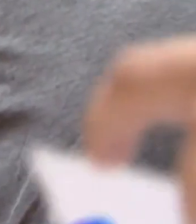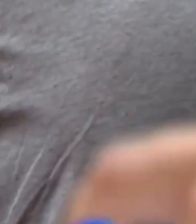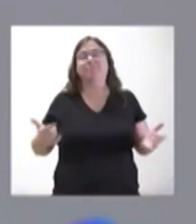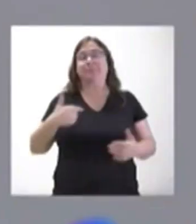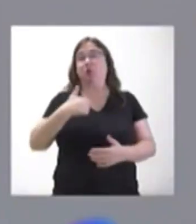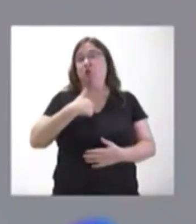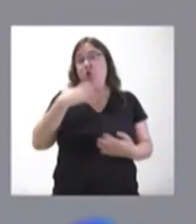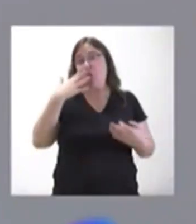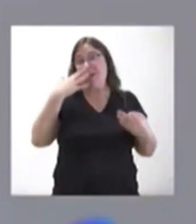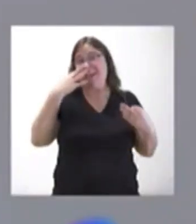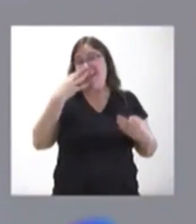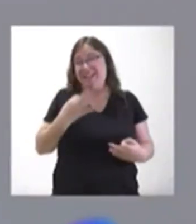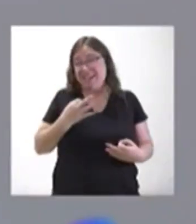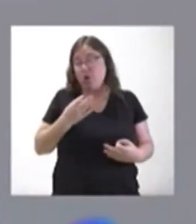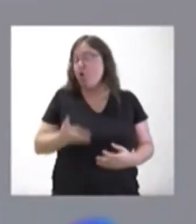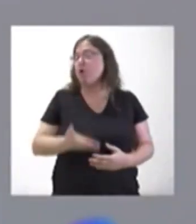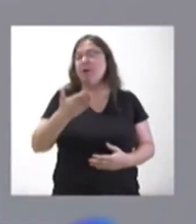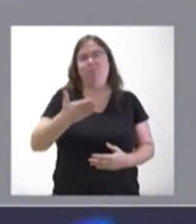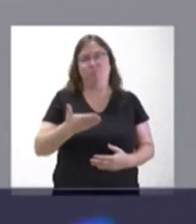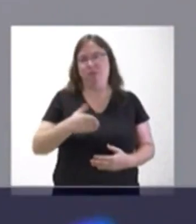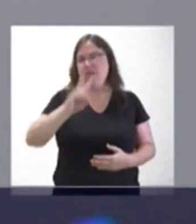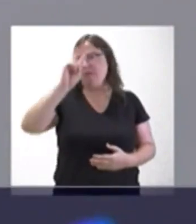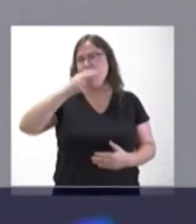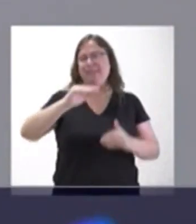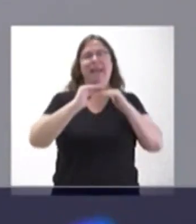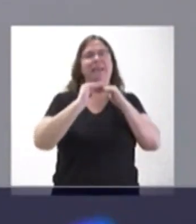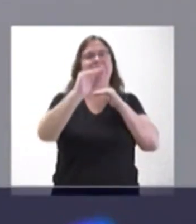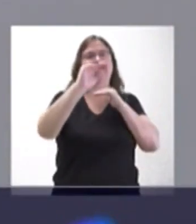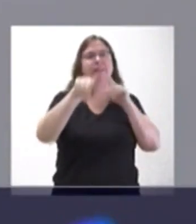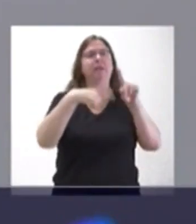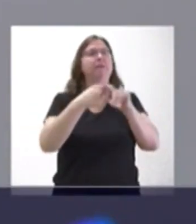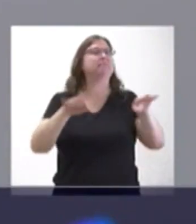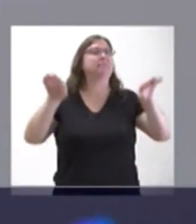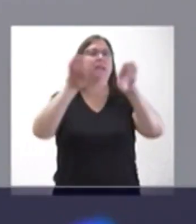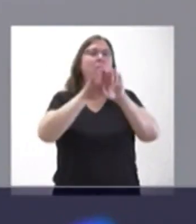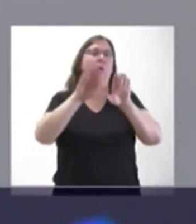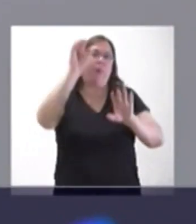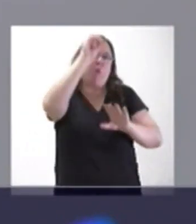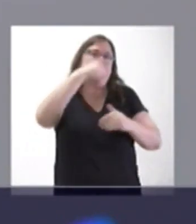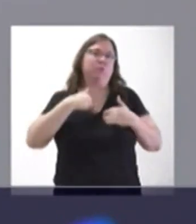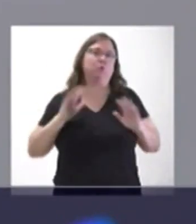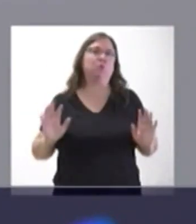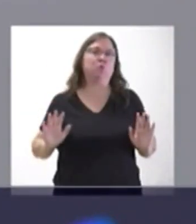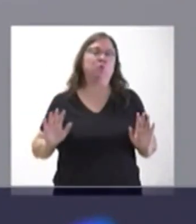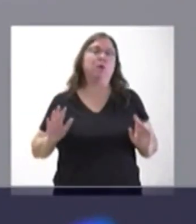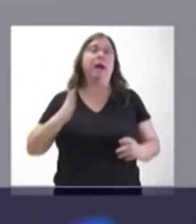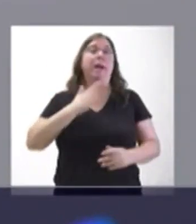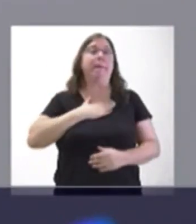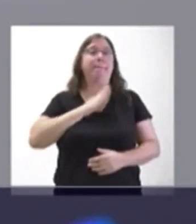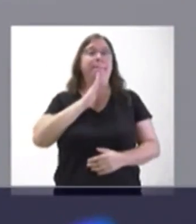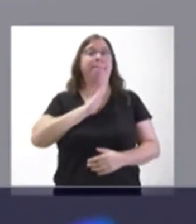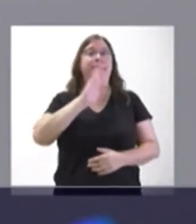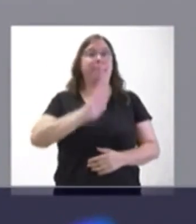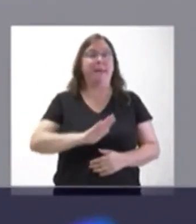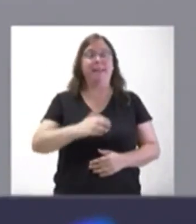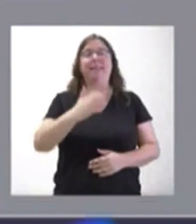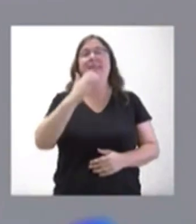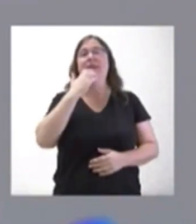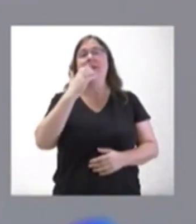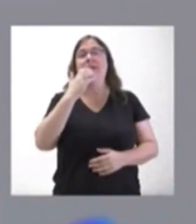Creo que lo importante es generar estabilidad e igualdad. Y a mí me parece que si un gobierno